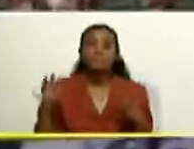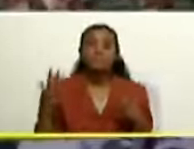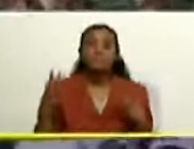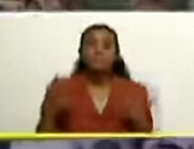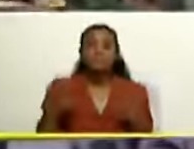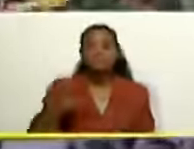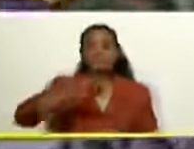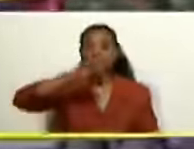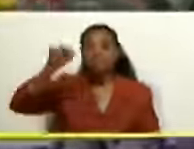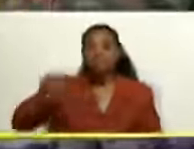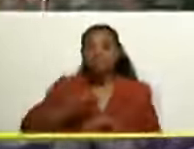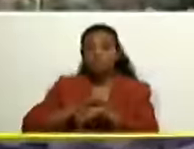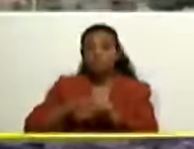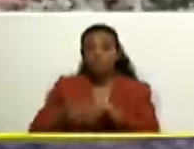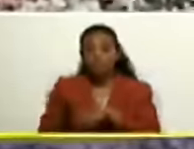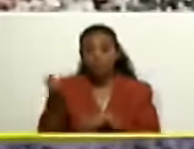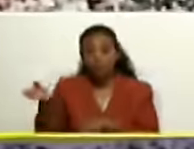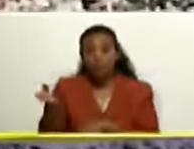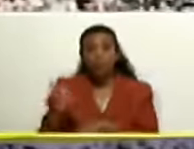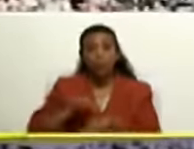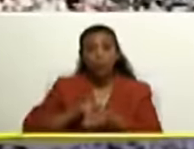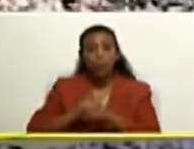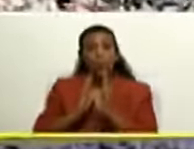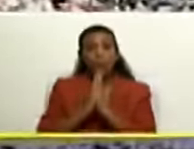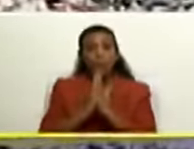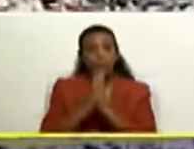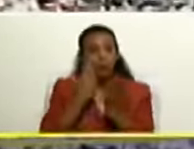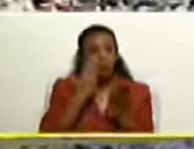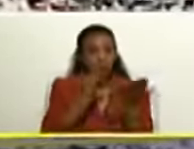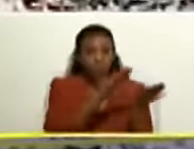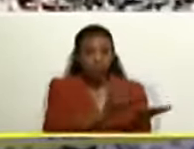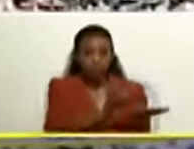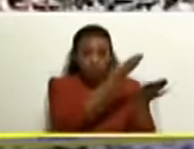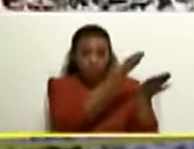Doctor Jorge Rodríguez, yo quisiera escuchar,